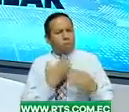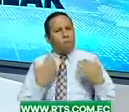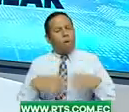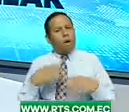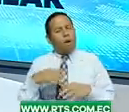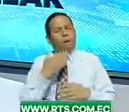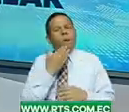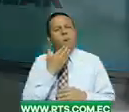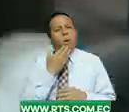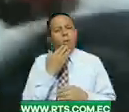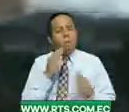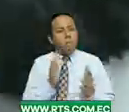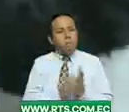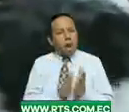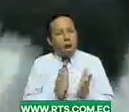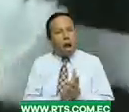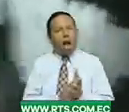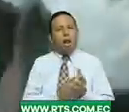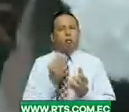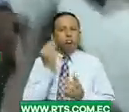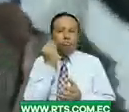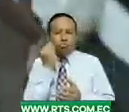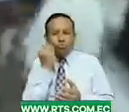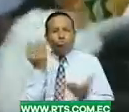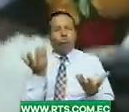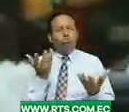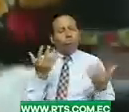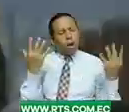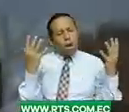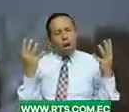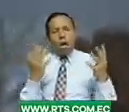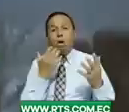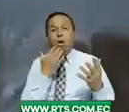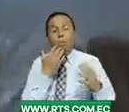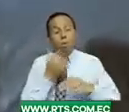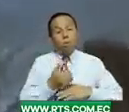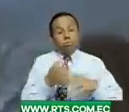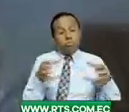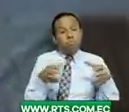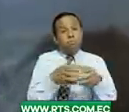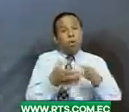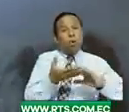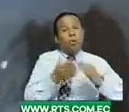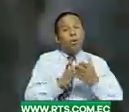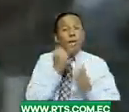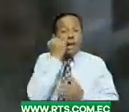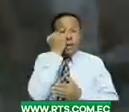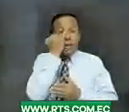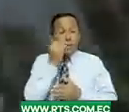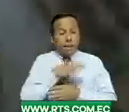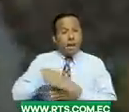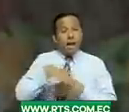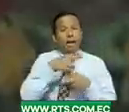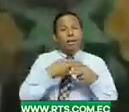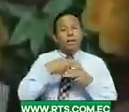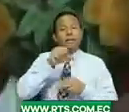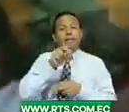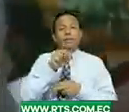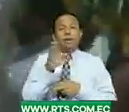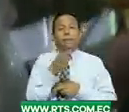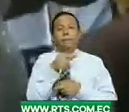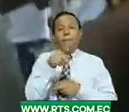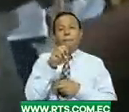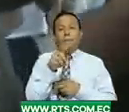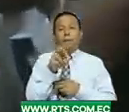de la comunidad indígena de San Pedro, Huamelula, contrajo matrimonio con un cocodrilo, viendo un